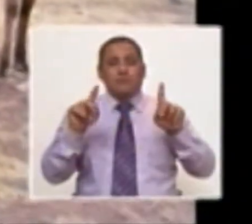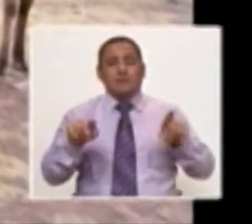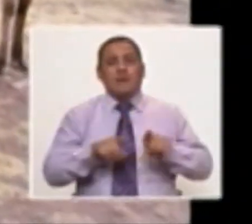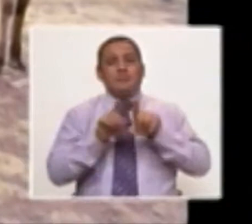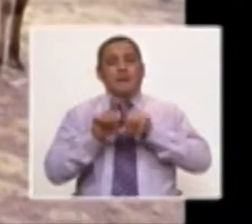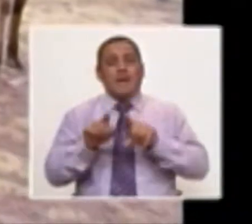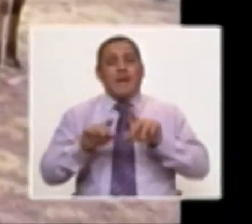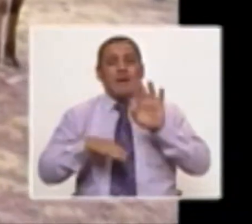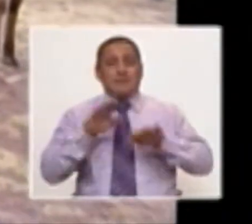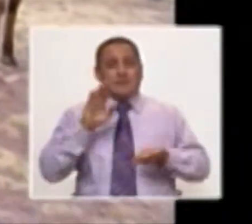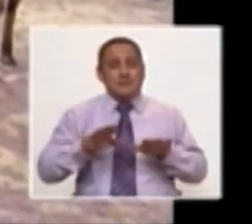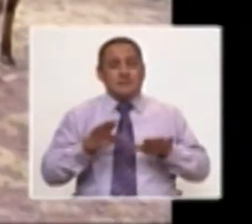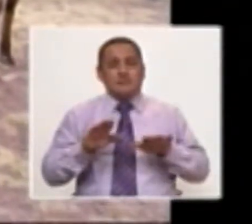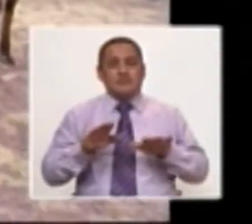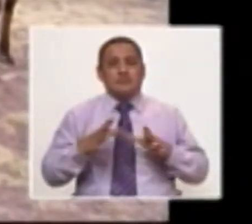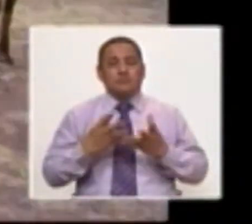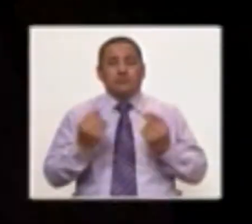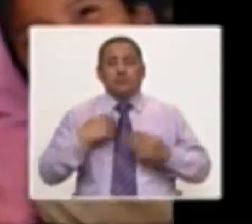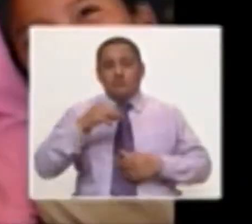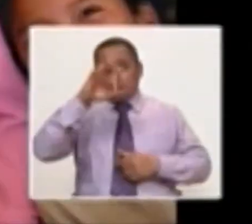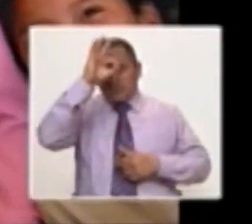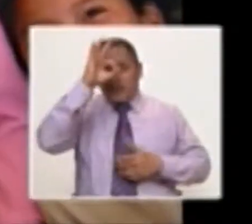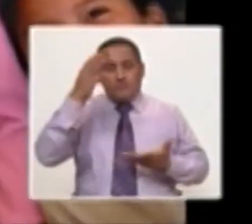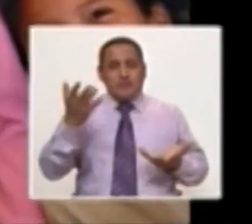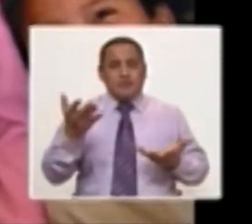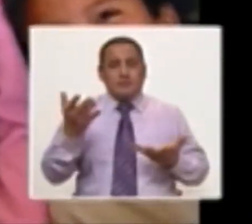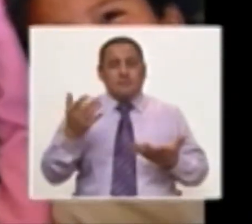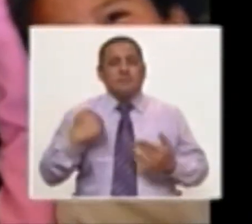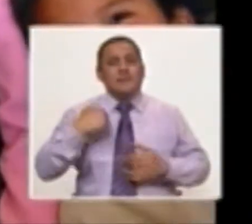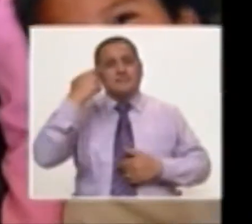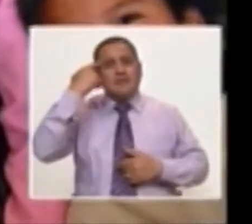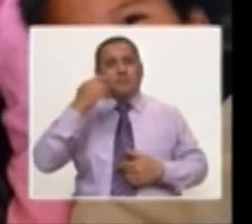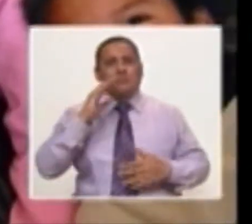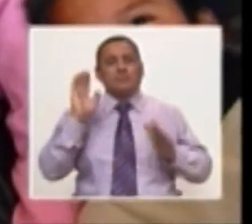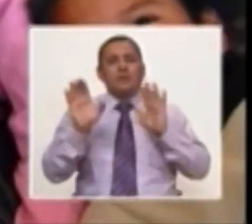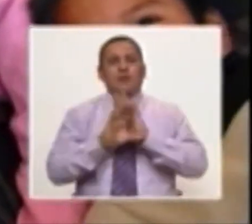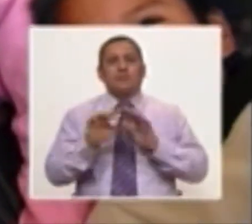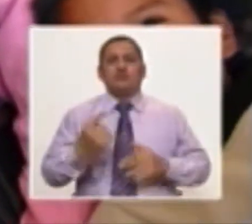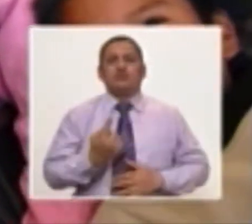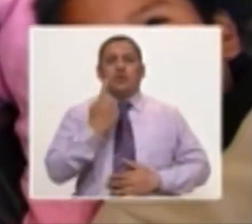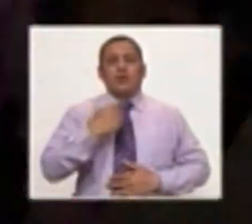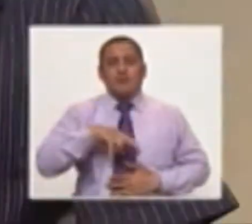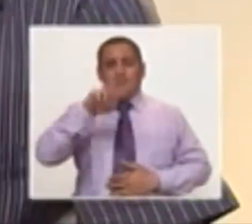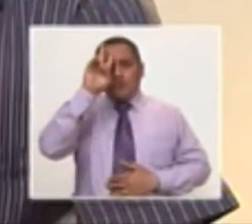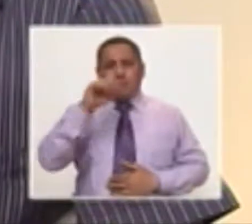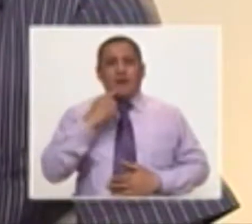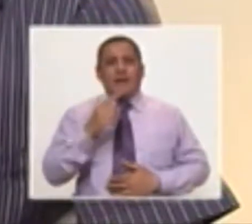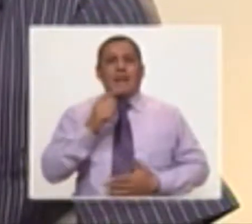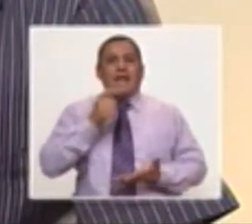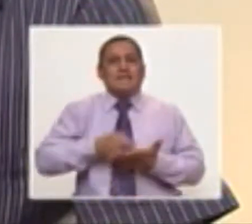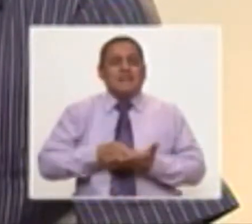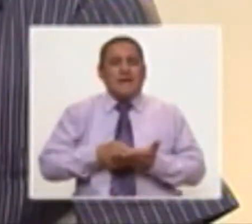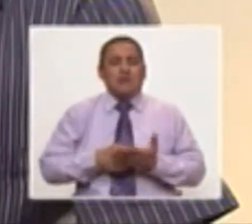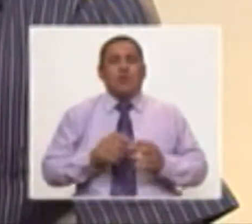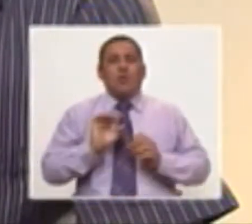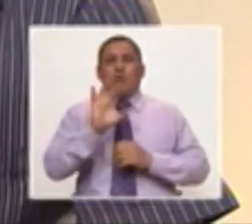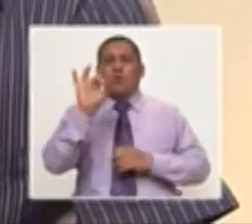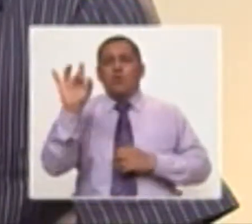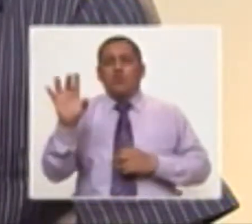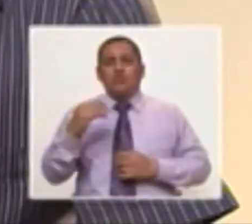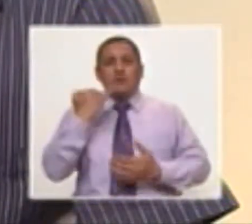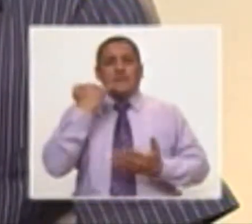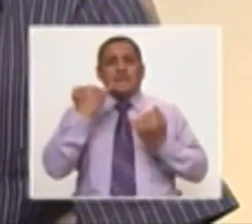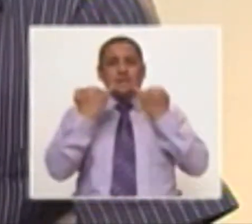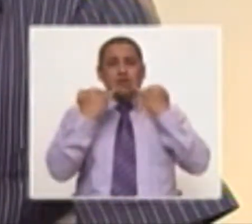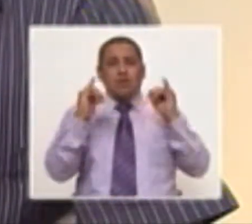embargo, muchas veces por desconocimiento pensamos de que solo en el Perú el castellano y otras